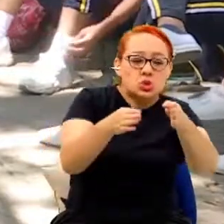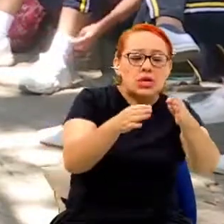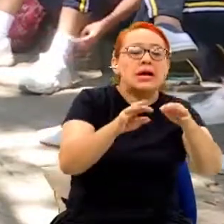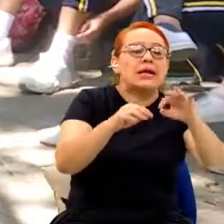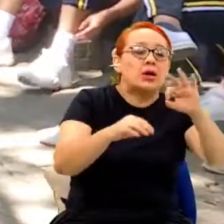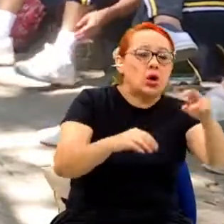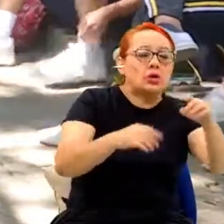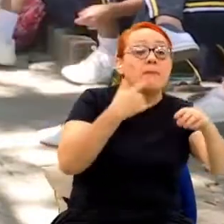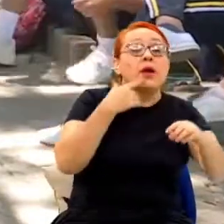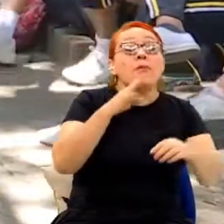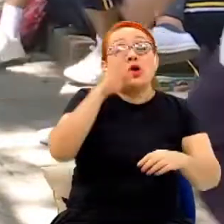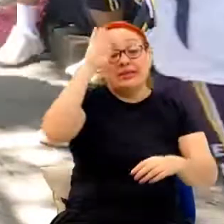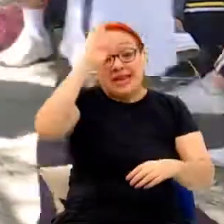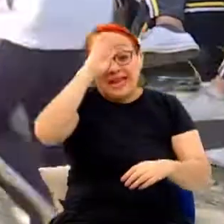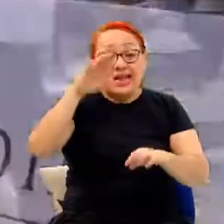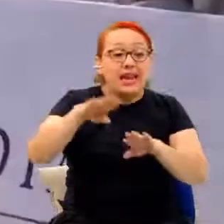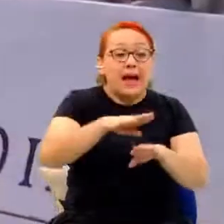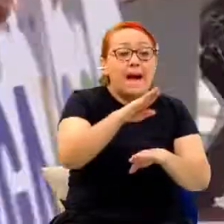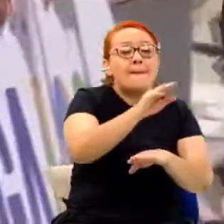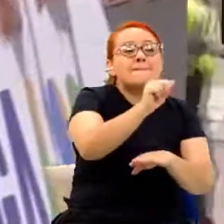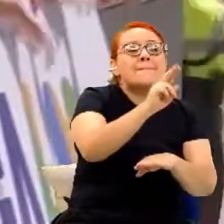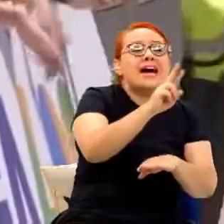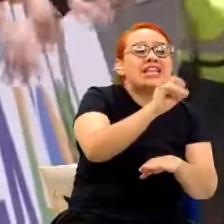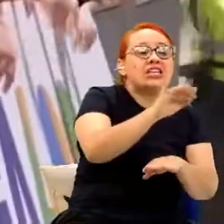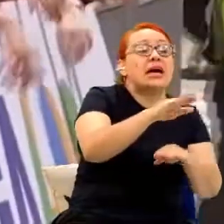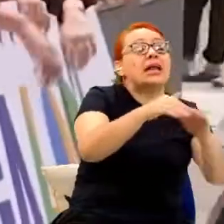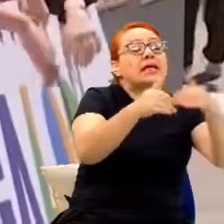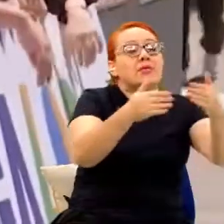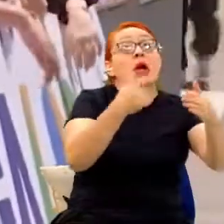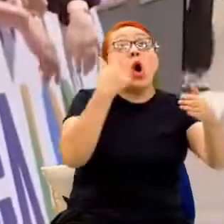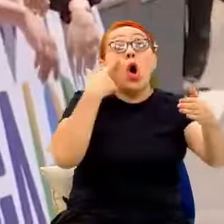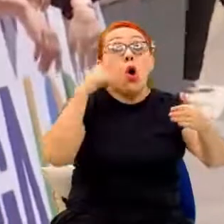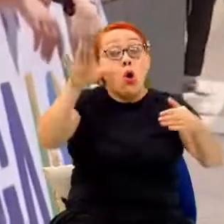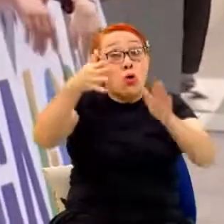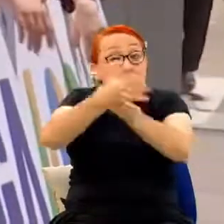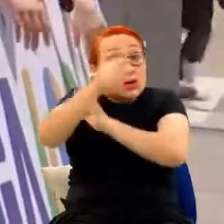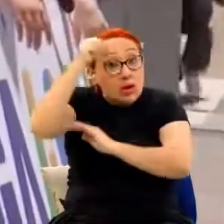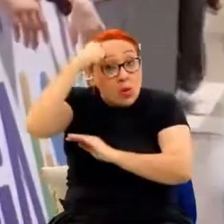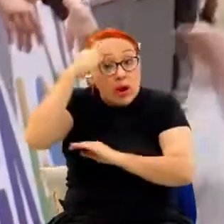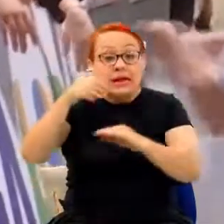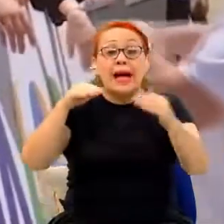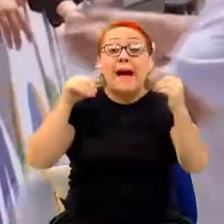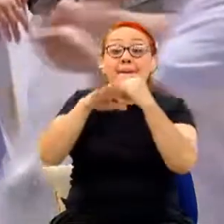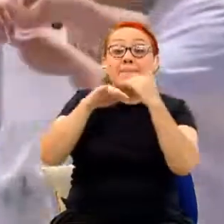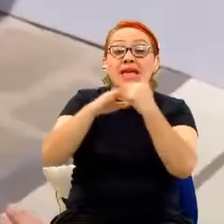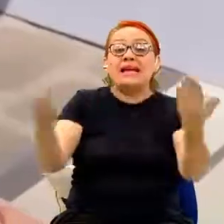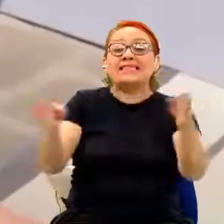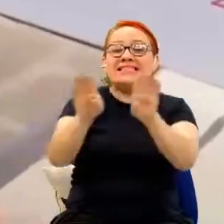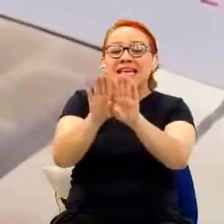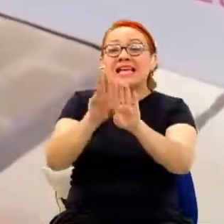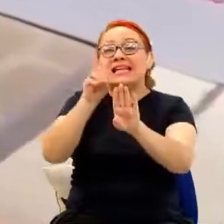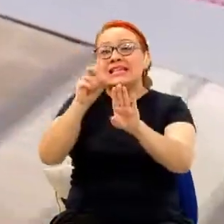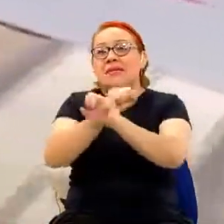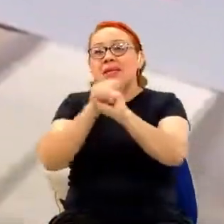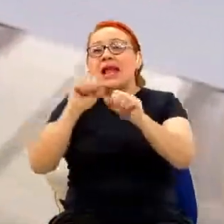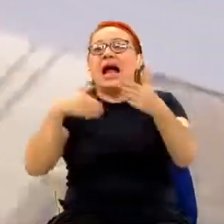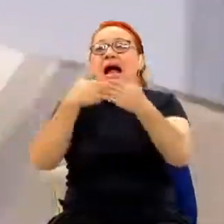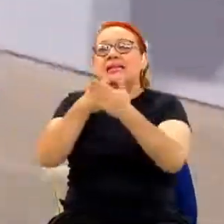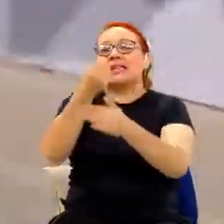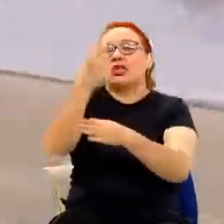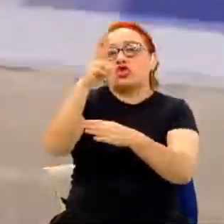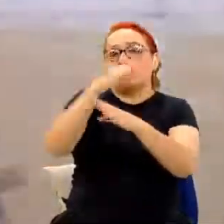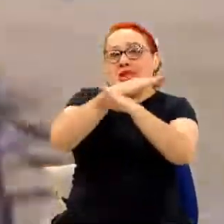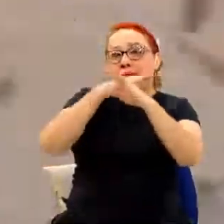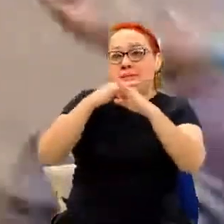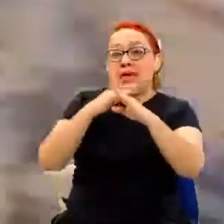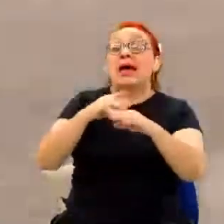partida de San Gil a Barichara y será con cierre vial. Atención, mira, hay cierre viales desde las 7 de la mañana hasta las 12 y 30 del mediodía.